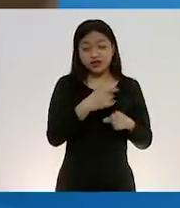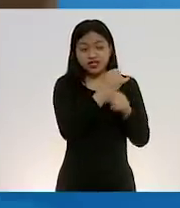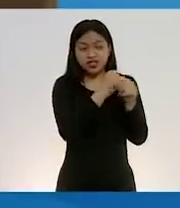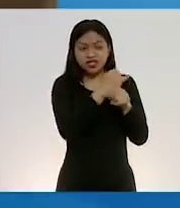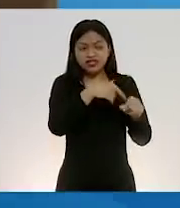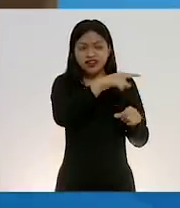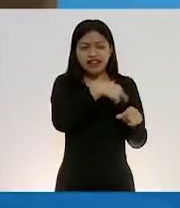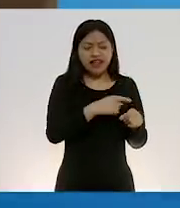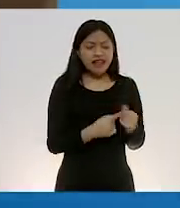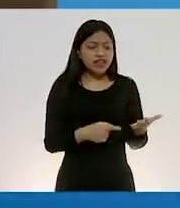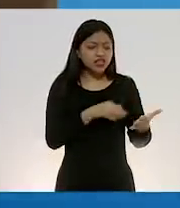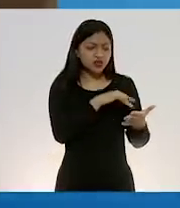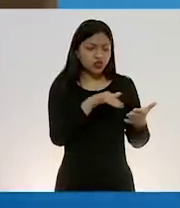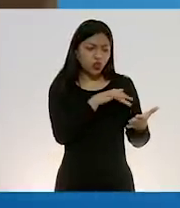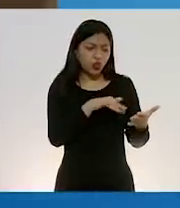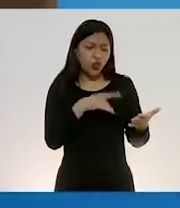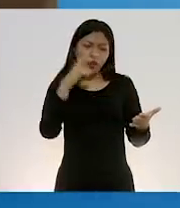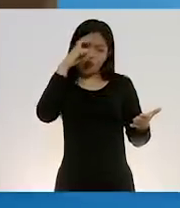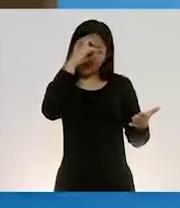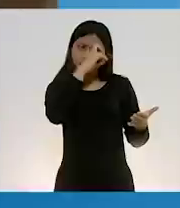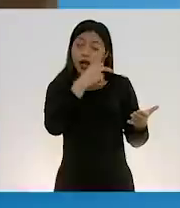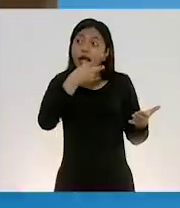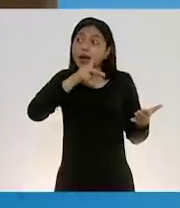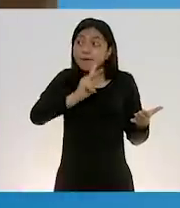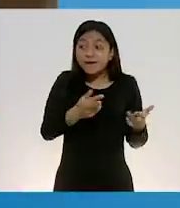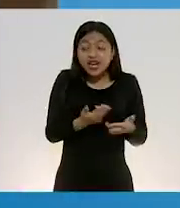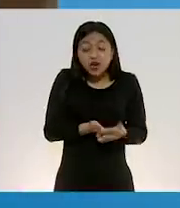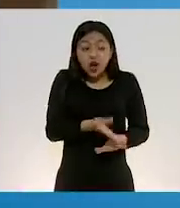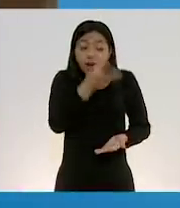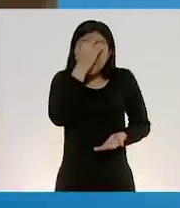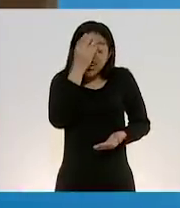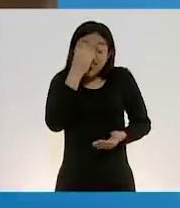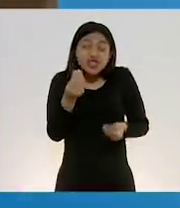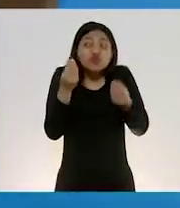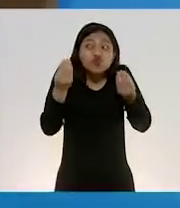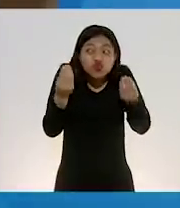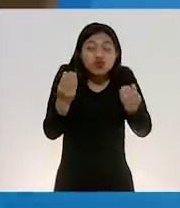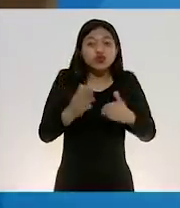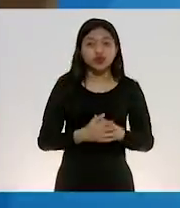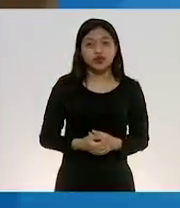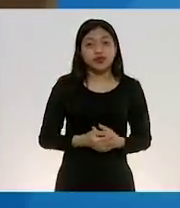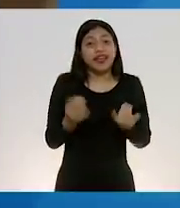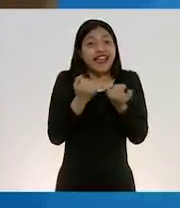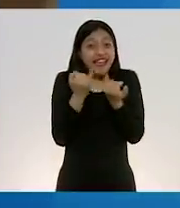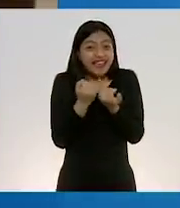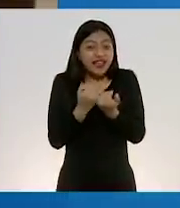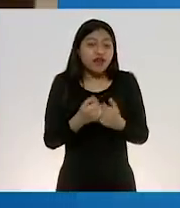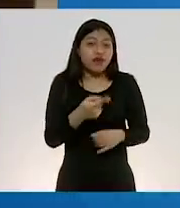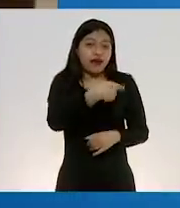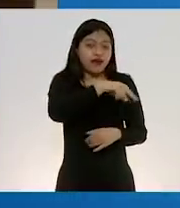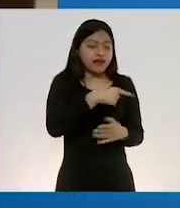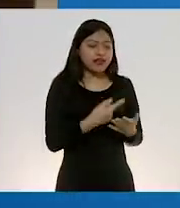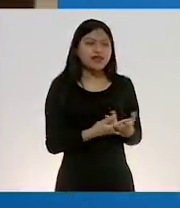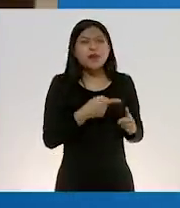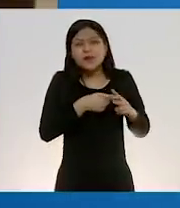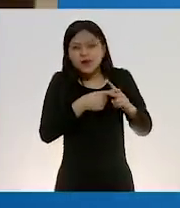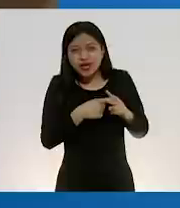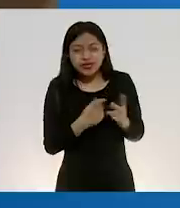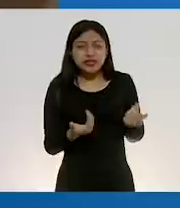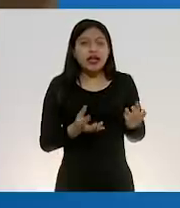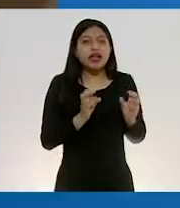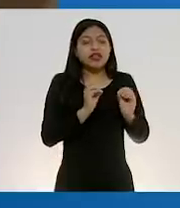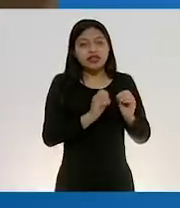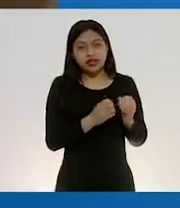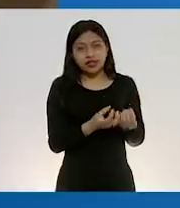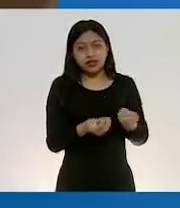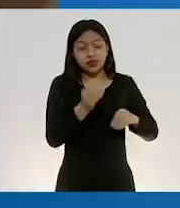son muy difíciles de trabajar, pero muy enriquecedoras. Se trata sobre todo de padrones para el siglo XVIII,